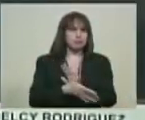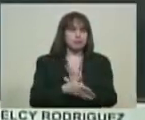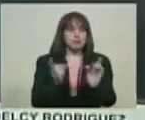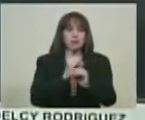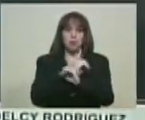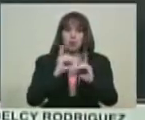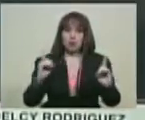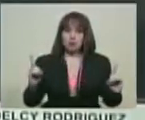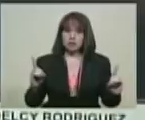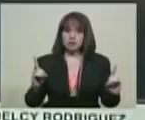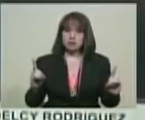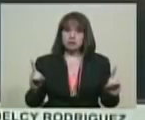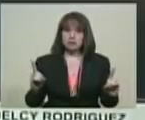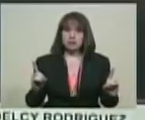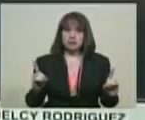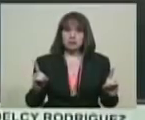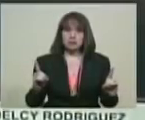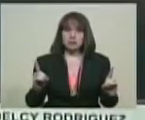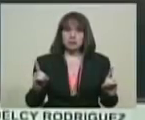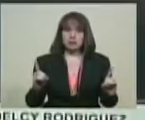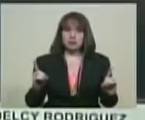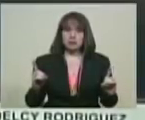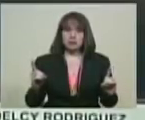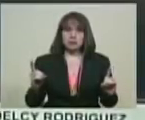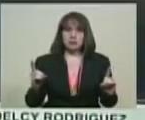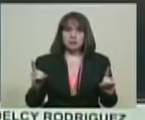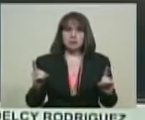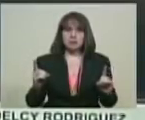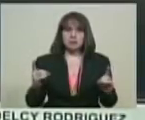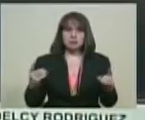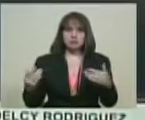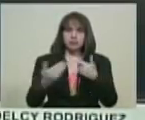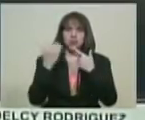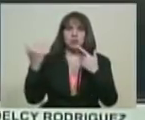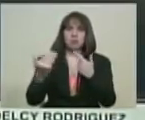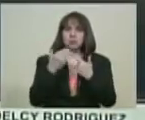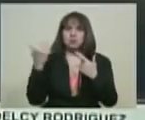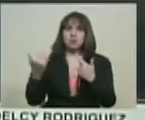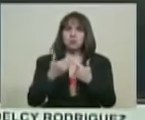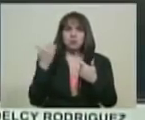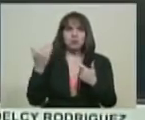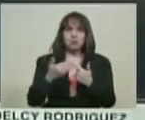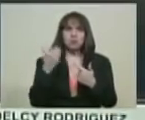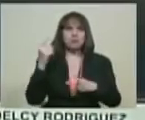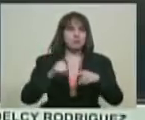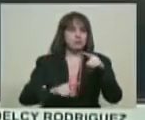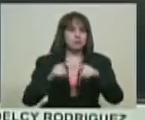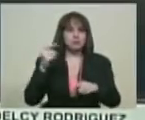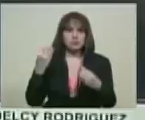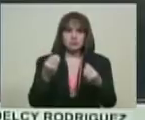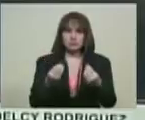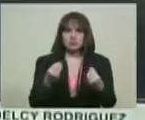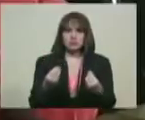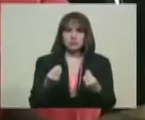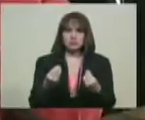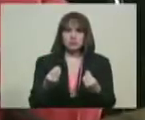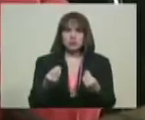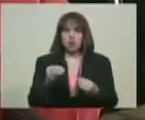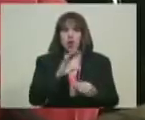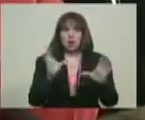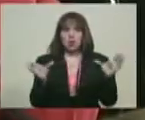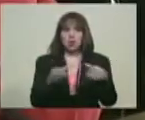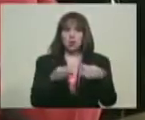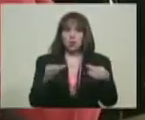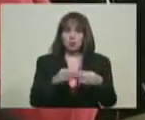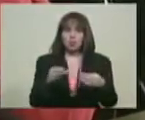embargo, está siendo boicoteada por el graso político y mediático de grupos de poder que a